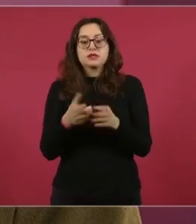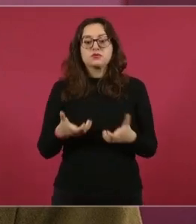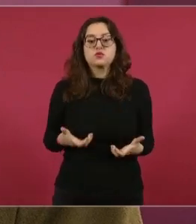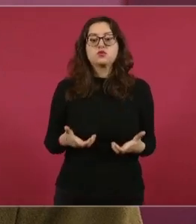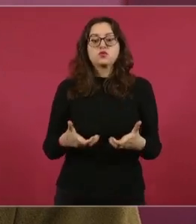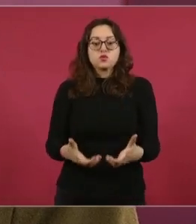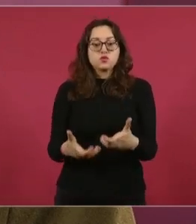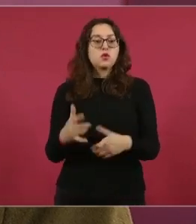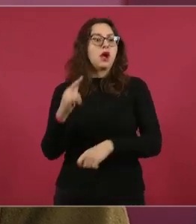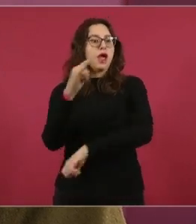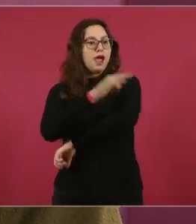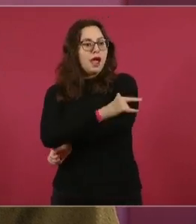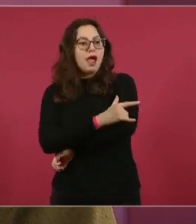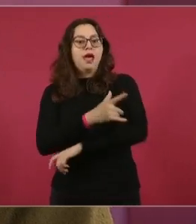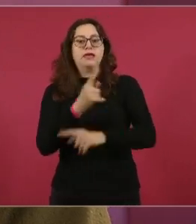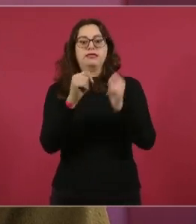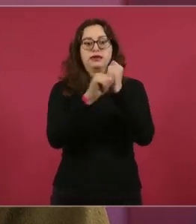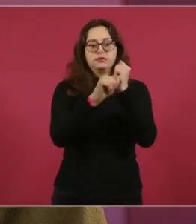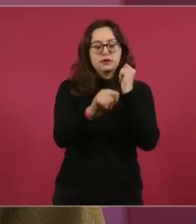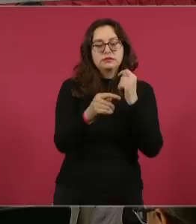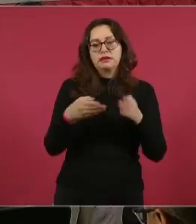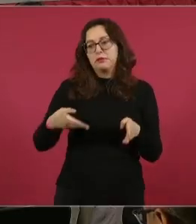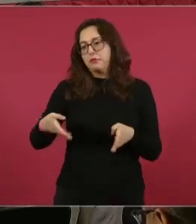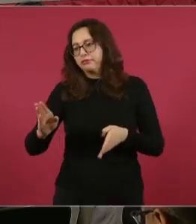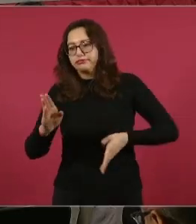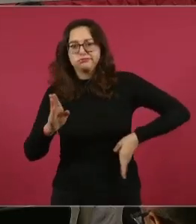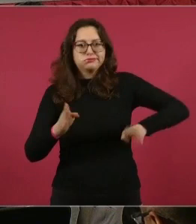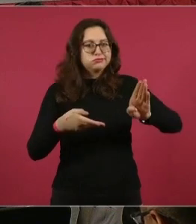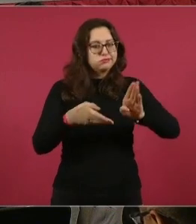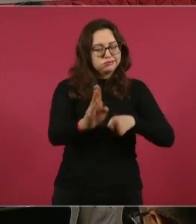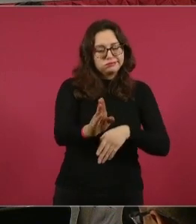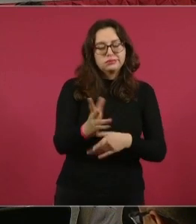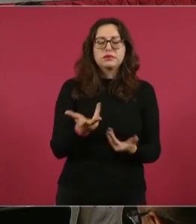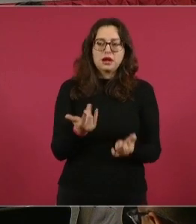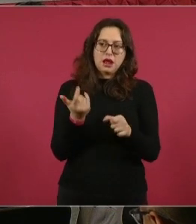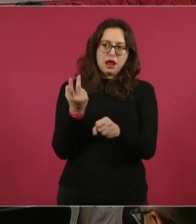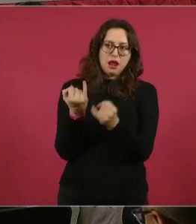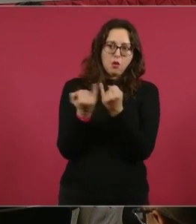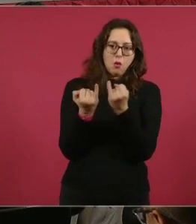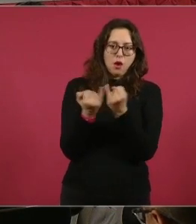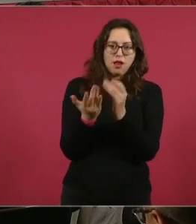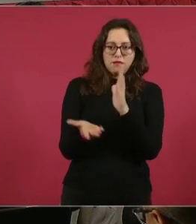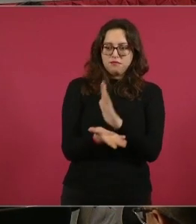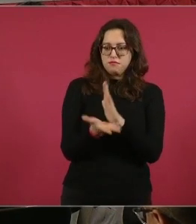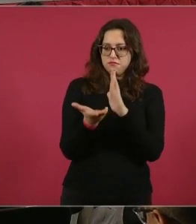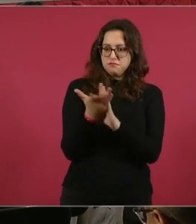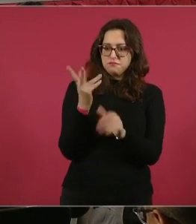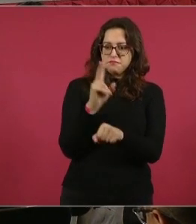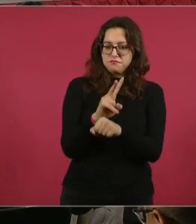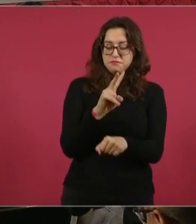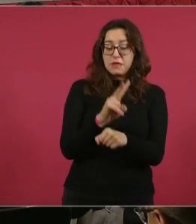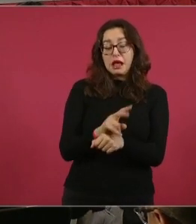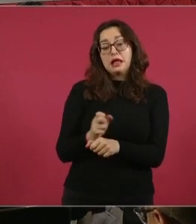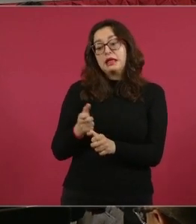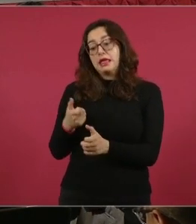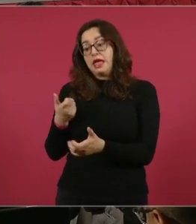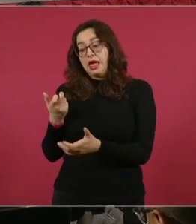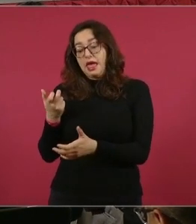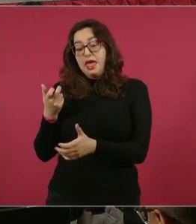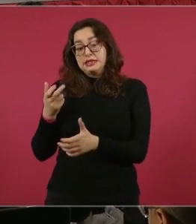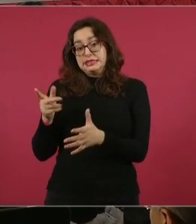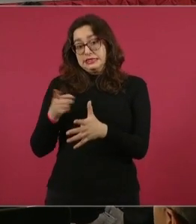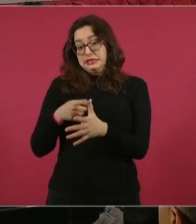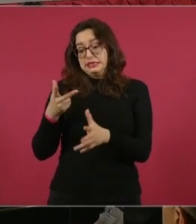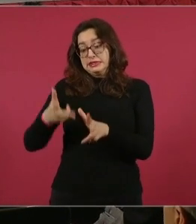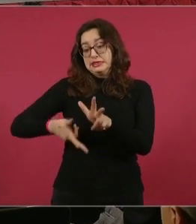de intercomunicación hacia las aduanas. Se construyen los tramos 5, 6 y 7 del Tren Maya y una serie